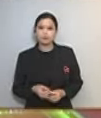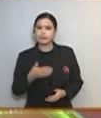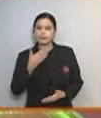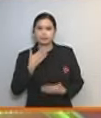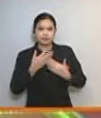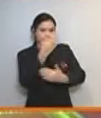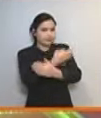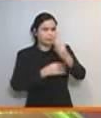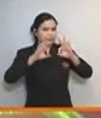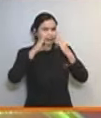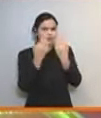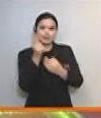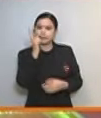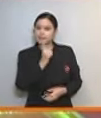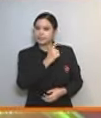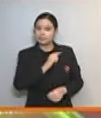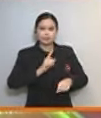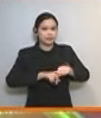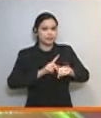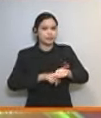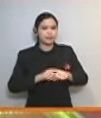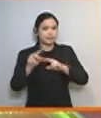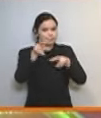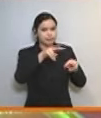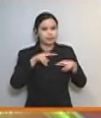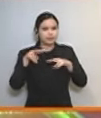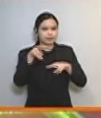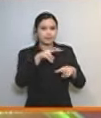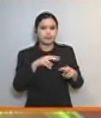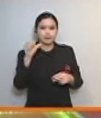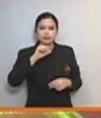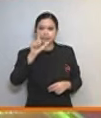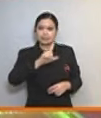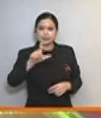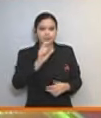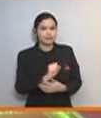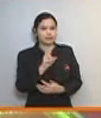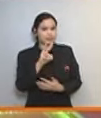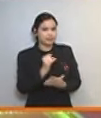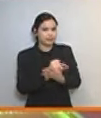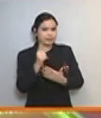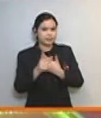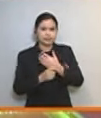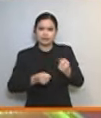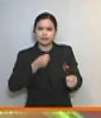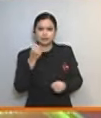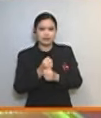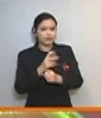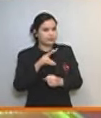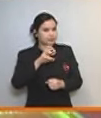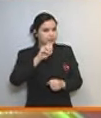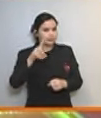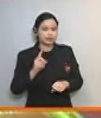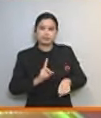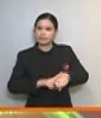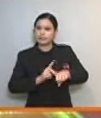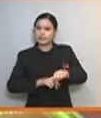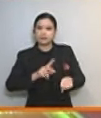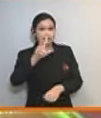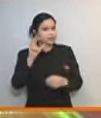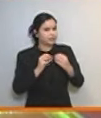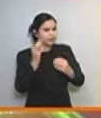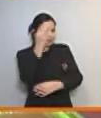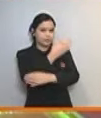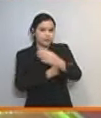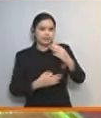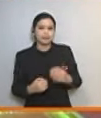Muy buenas tardes, familia Loto. Estamos transmitiendo totalmente en vivo hoy lunes 2 de agosto del año 2021, cuando el reloj ya marca las 3 en punto